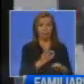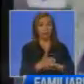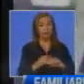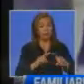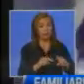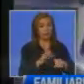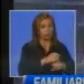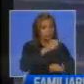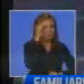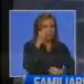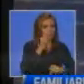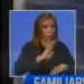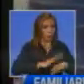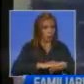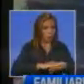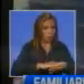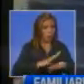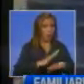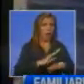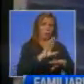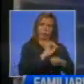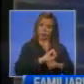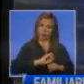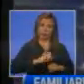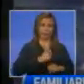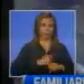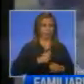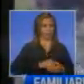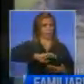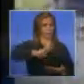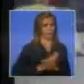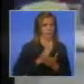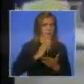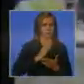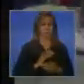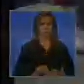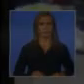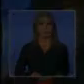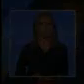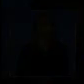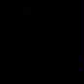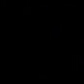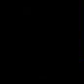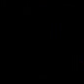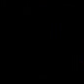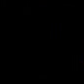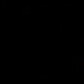las agresiones, podrían ser suspendidos. César Velastegui, 24 horas.